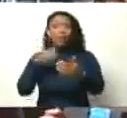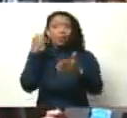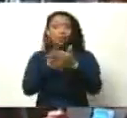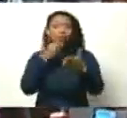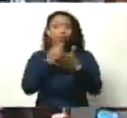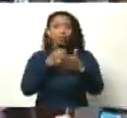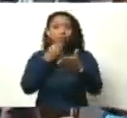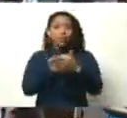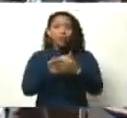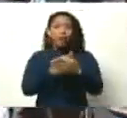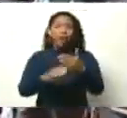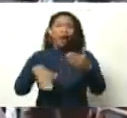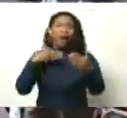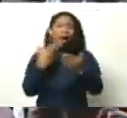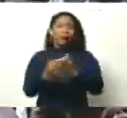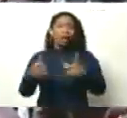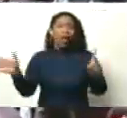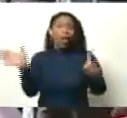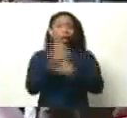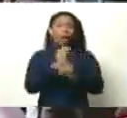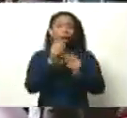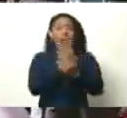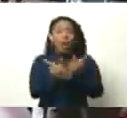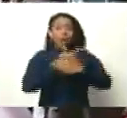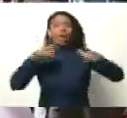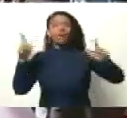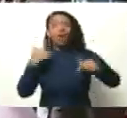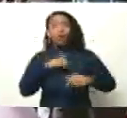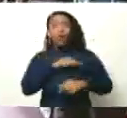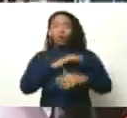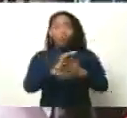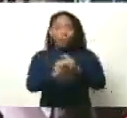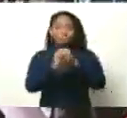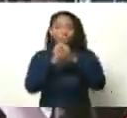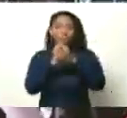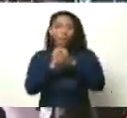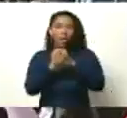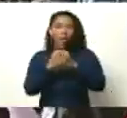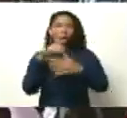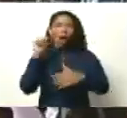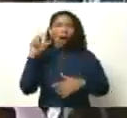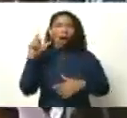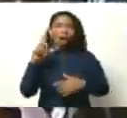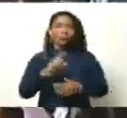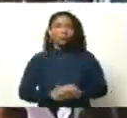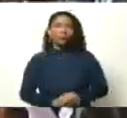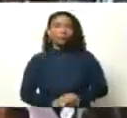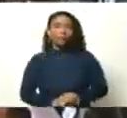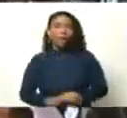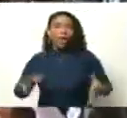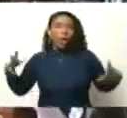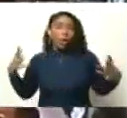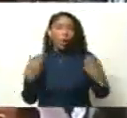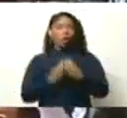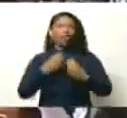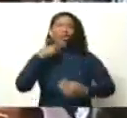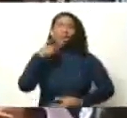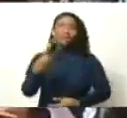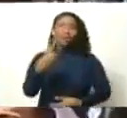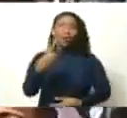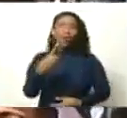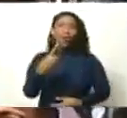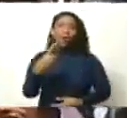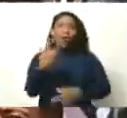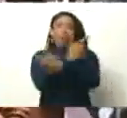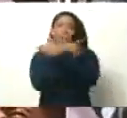constante hasta que logremos la libertad de nuestro compatriota Alex Saab. Y juntos decimos,